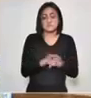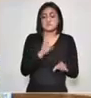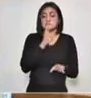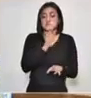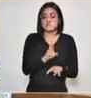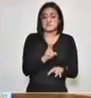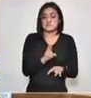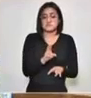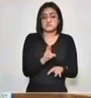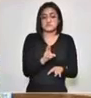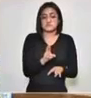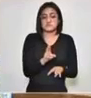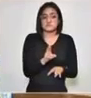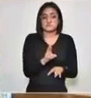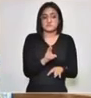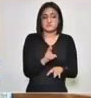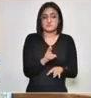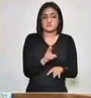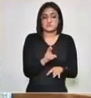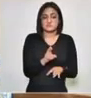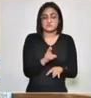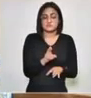reportó